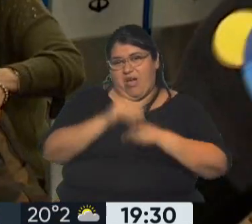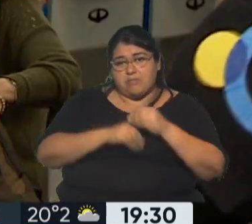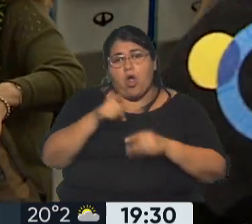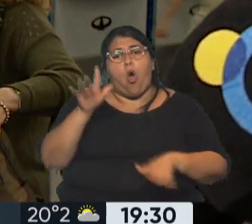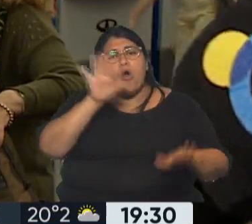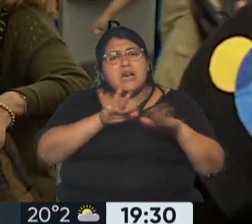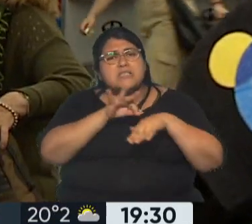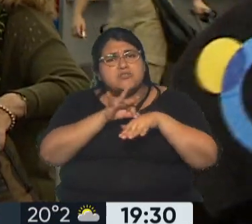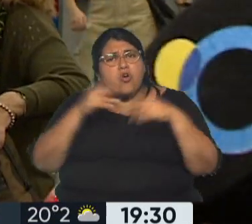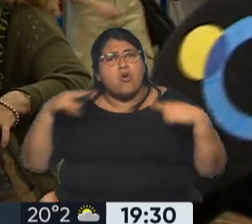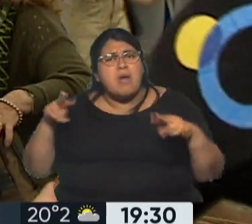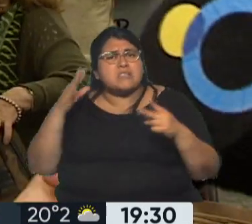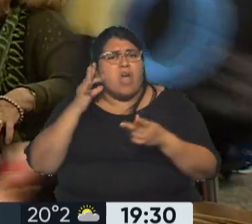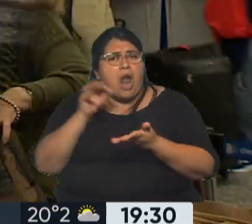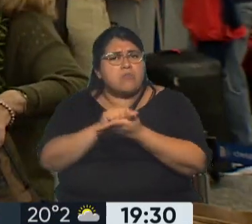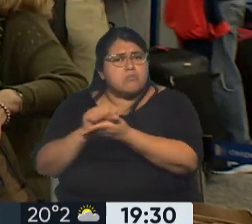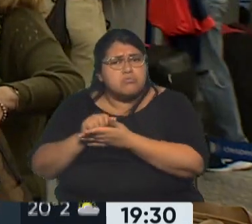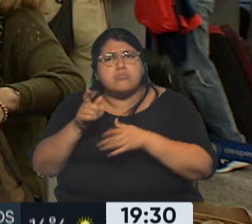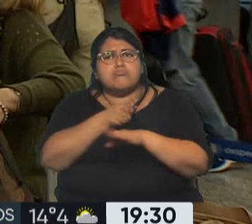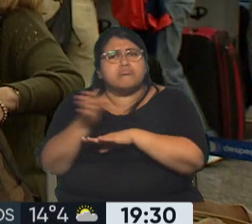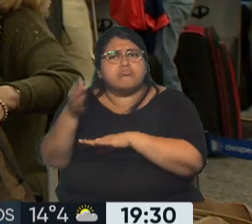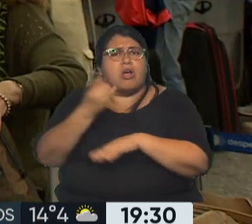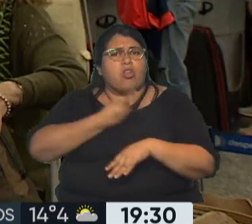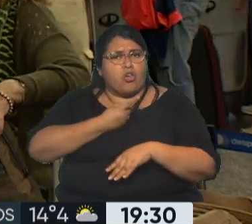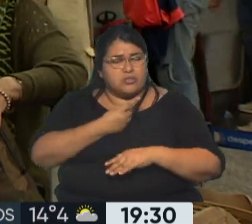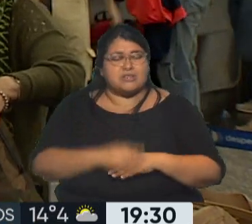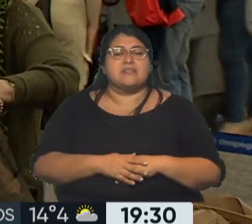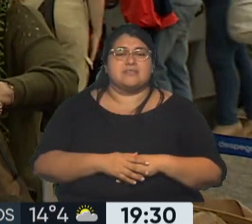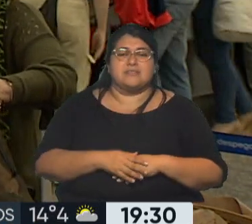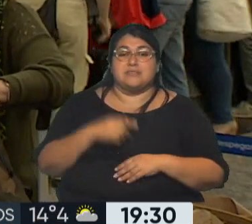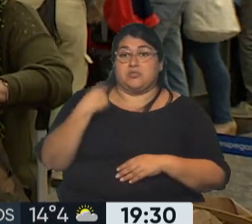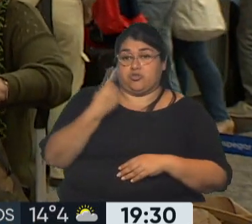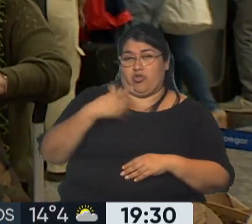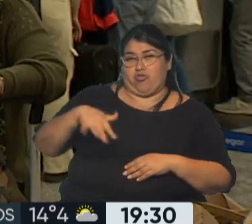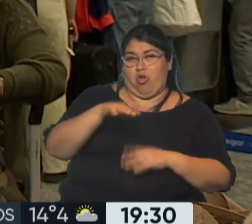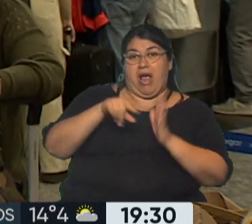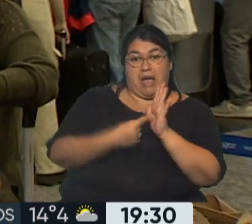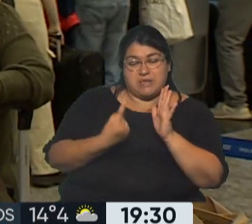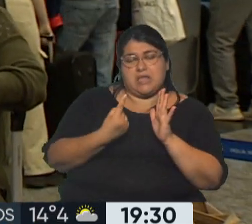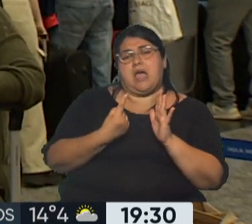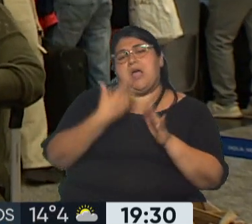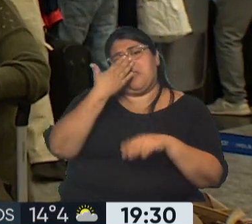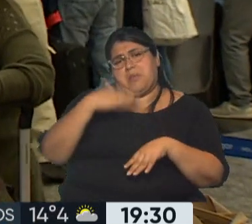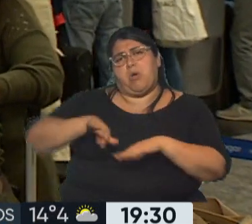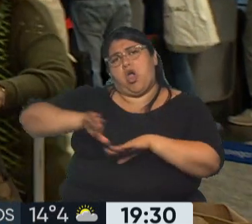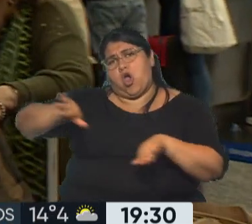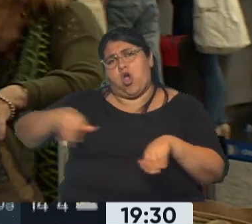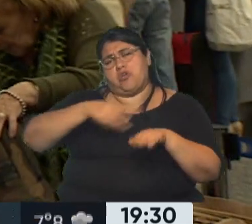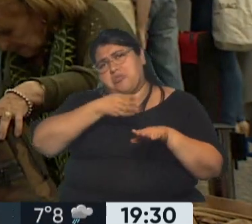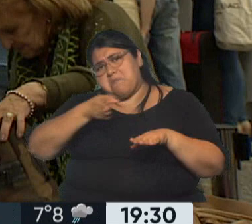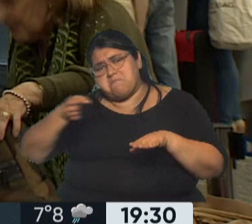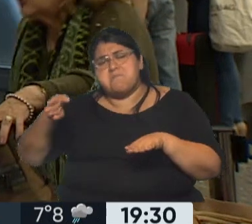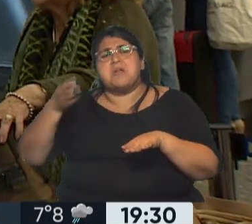de excursiones? ¿Dónde vas a ir? ¿Qué vas a recorrer? Sí, vamos a hacer, o sea, vamos a quedar ahí en Capital, después todas las costas